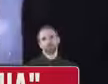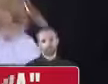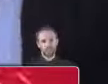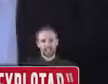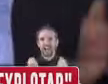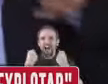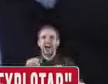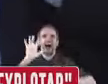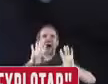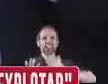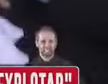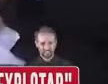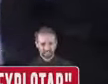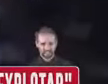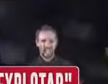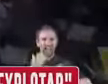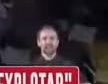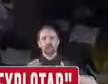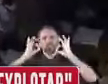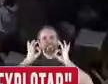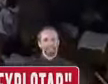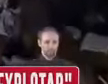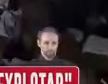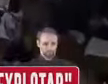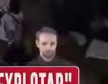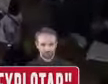a hacer lo que sabemos